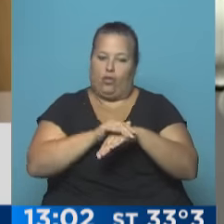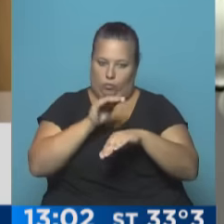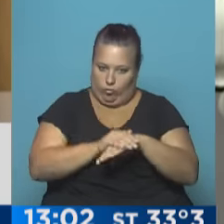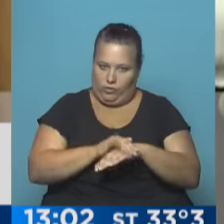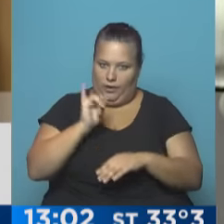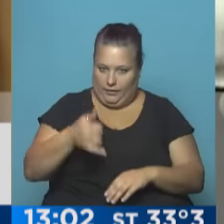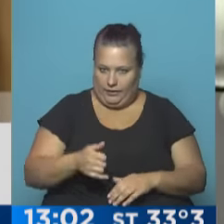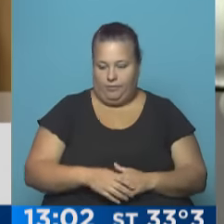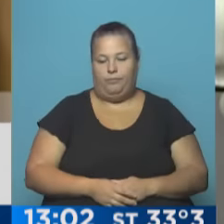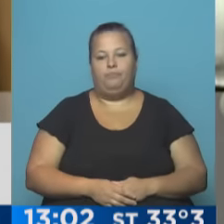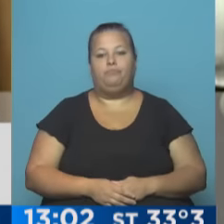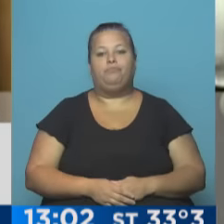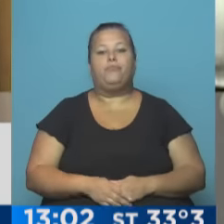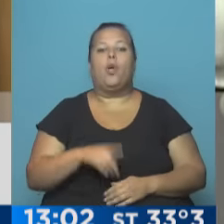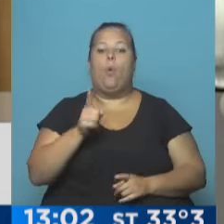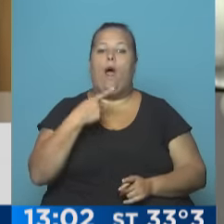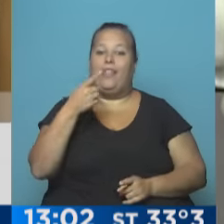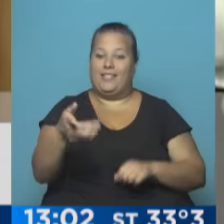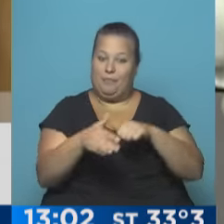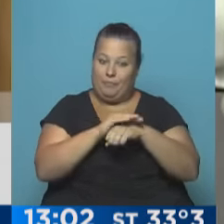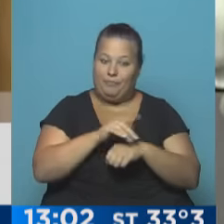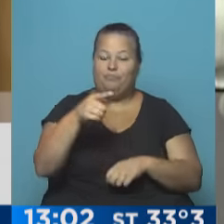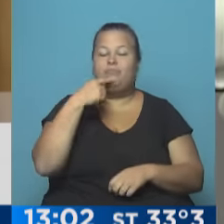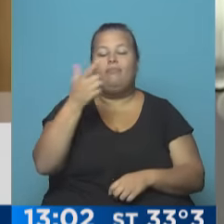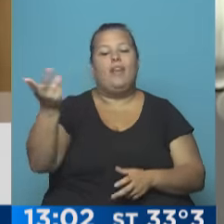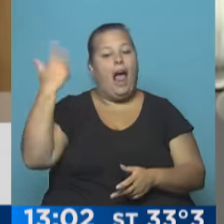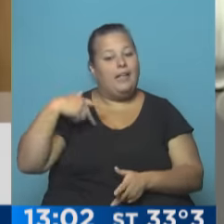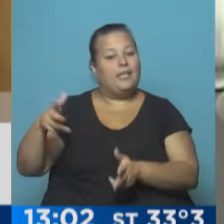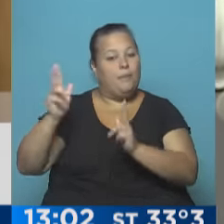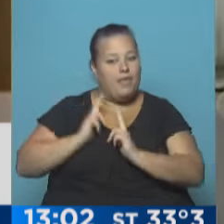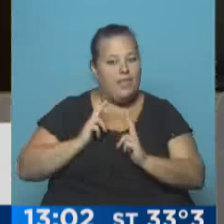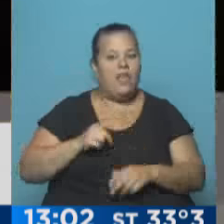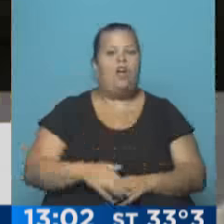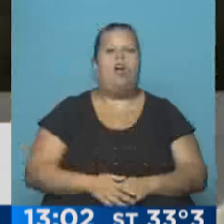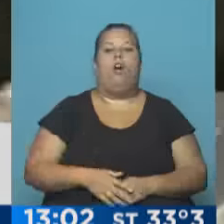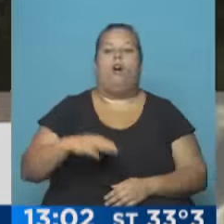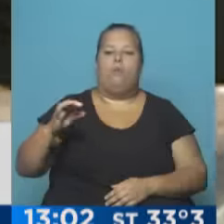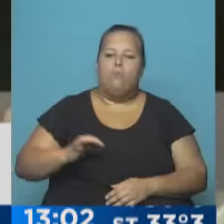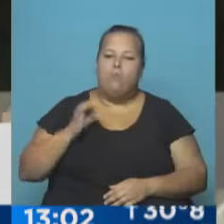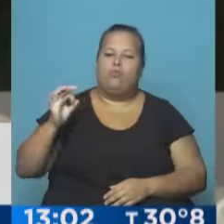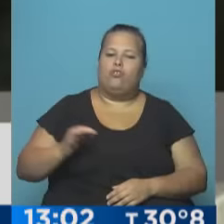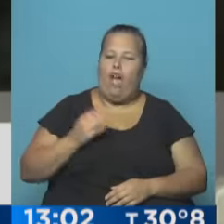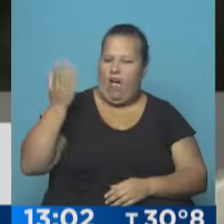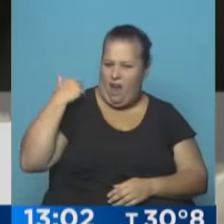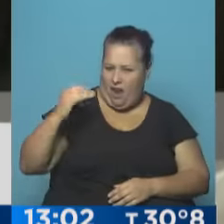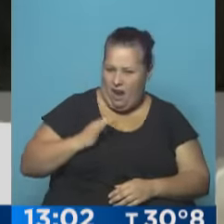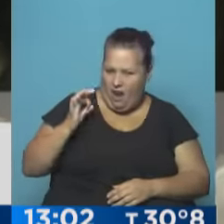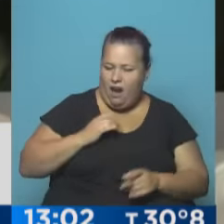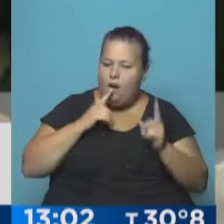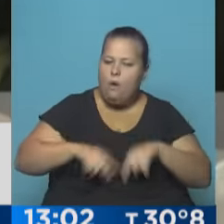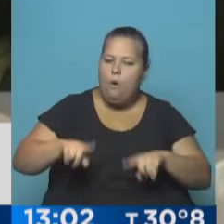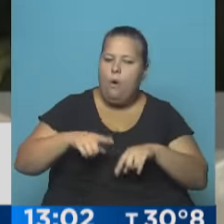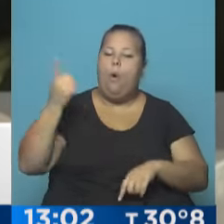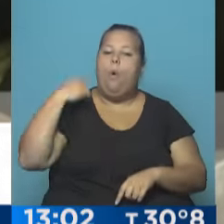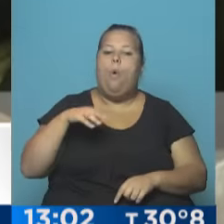compromiso y como decía Horacio si hay algo que nos han dicho a lo largo de todos estos últimos años cada